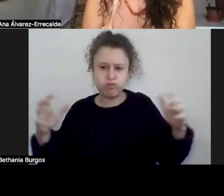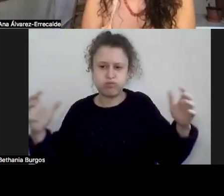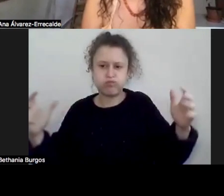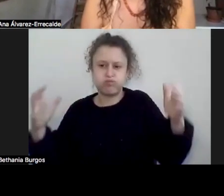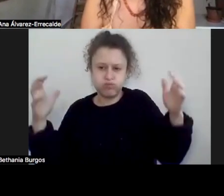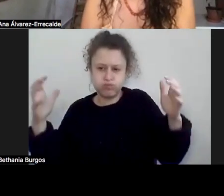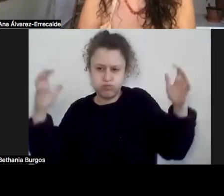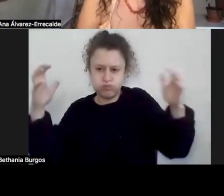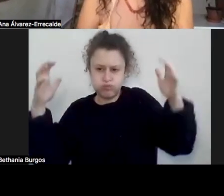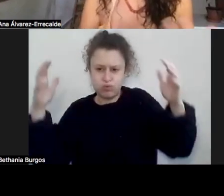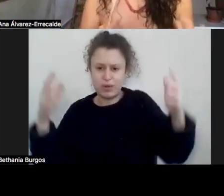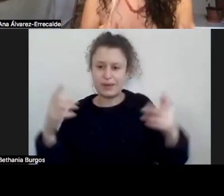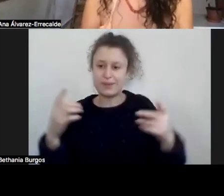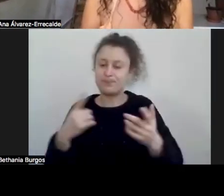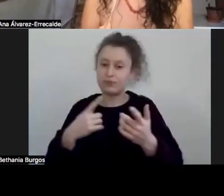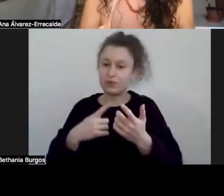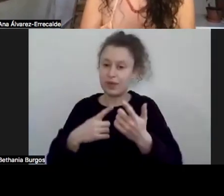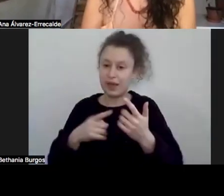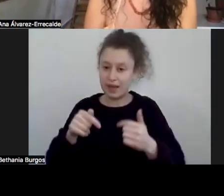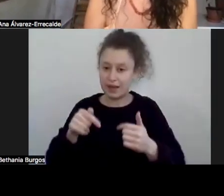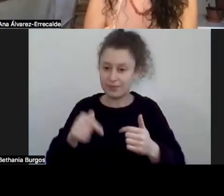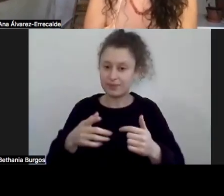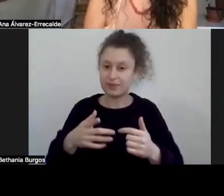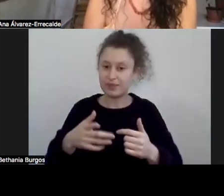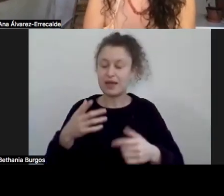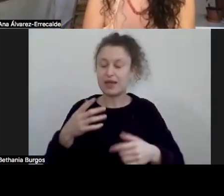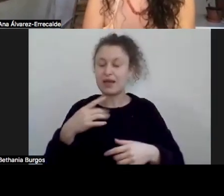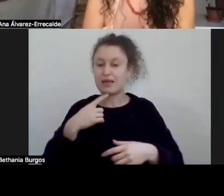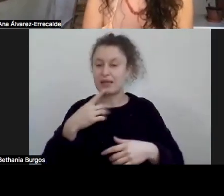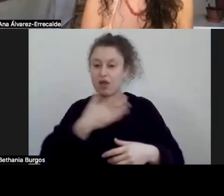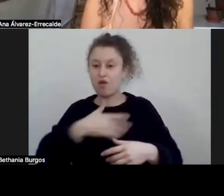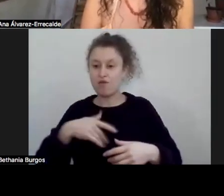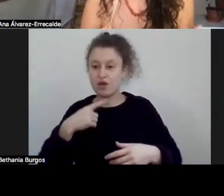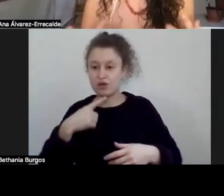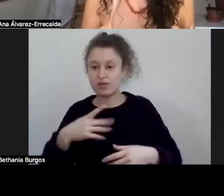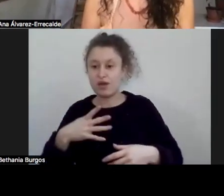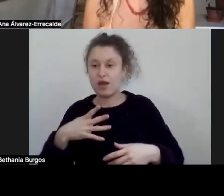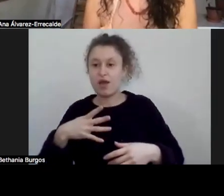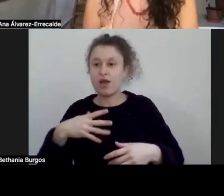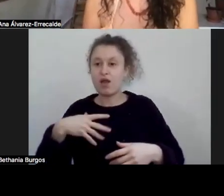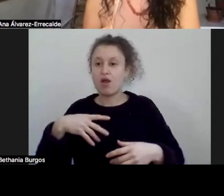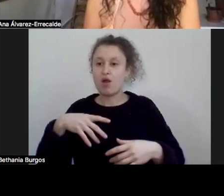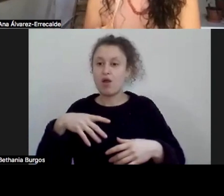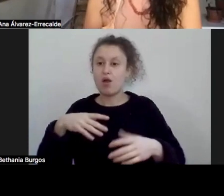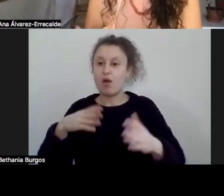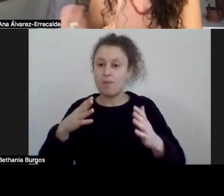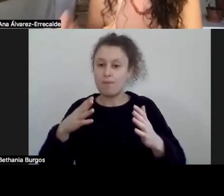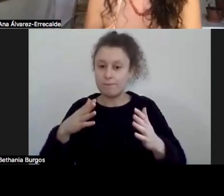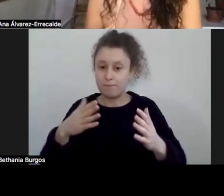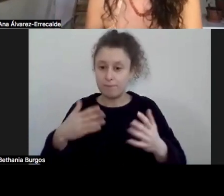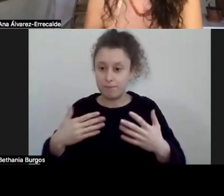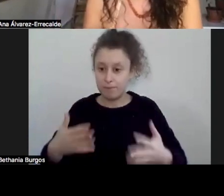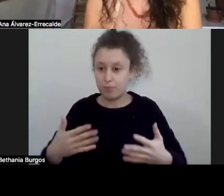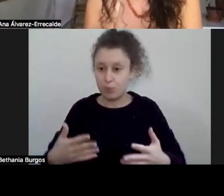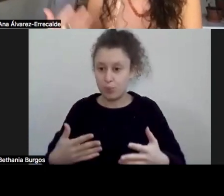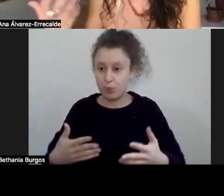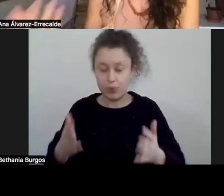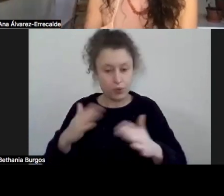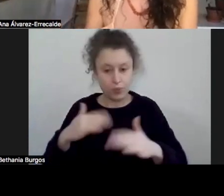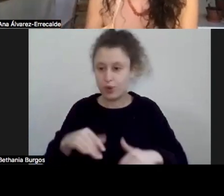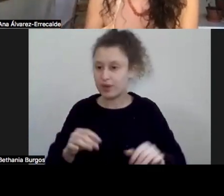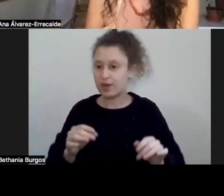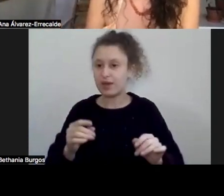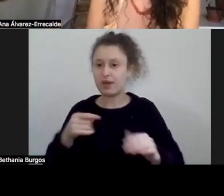el deseo de las personas y de alguna forma, si no podía acceder a la residencia, encontrar apoyos